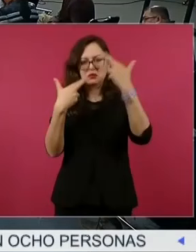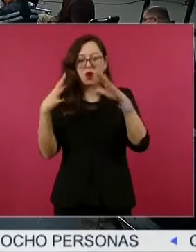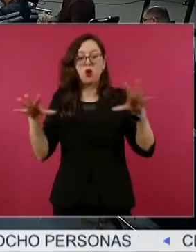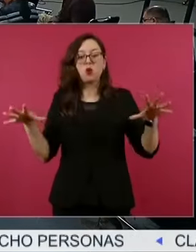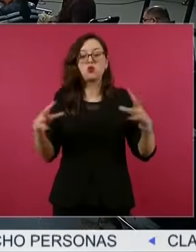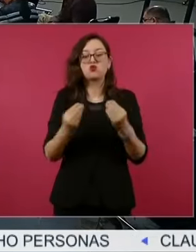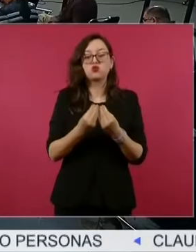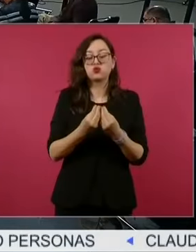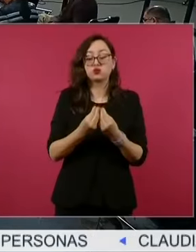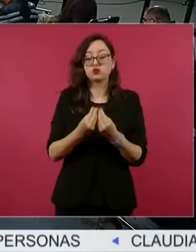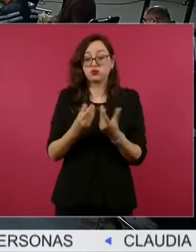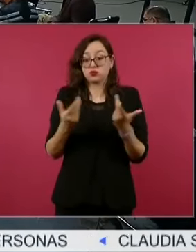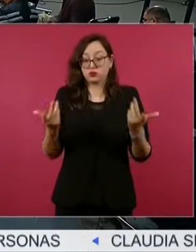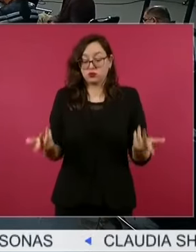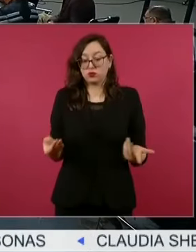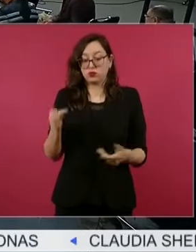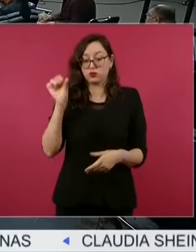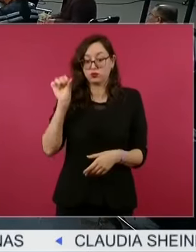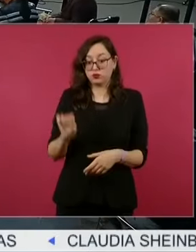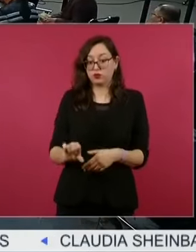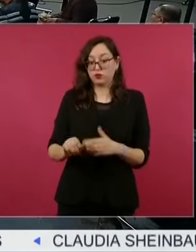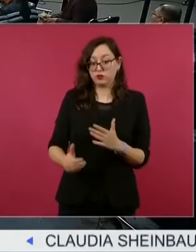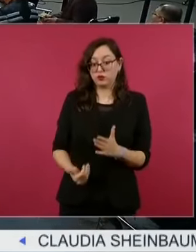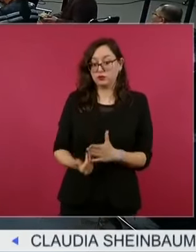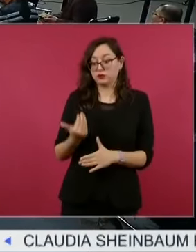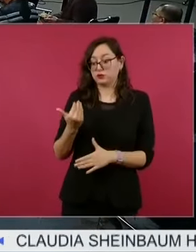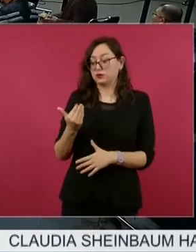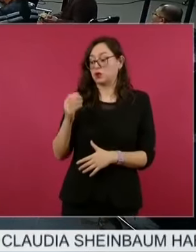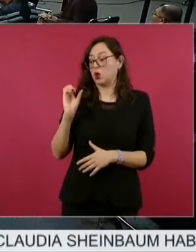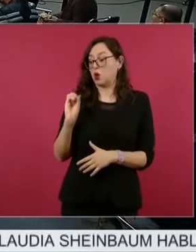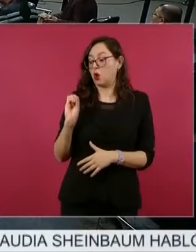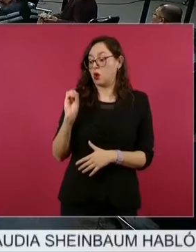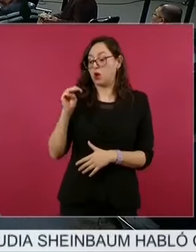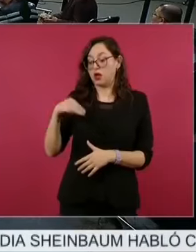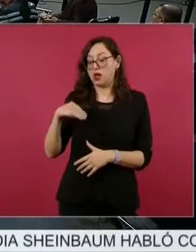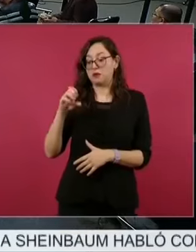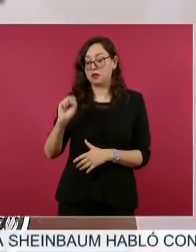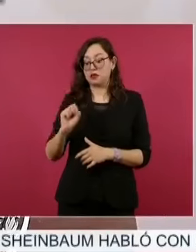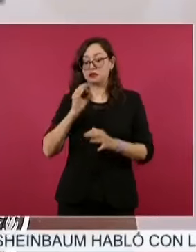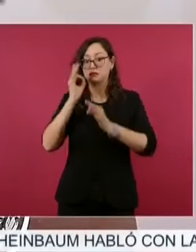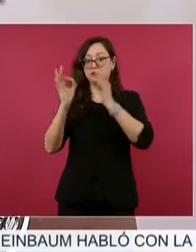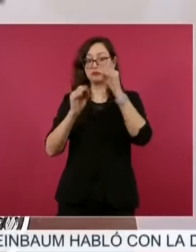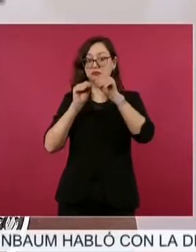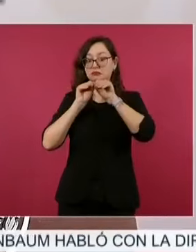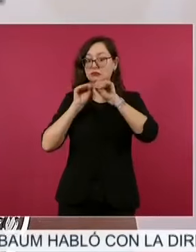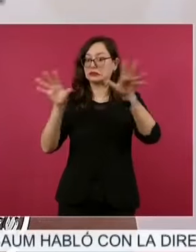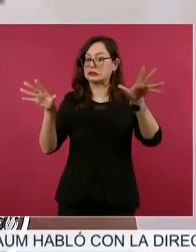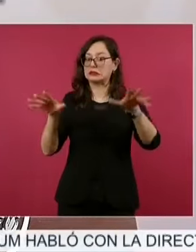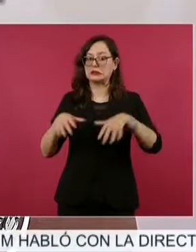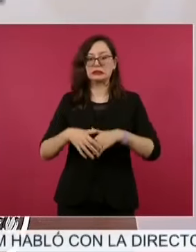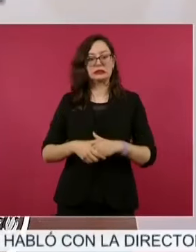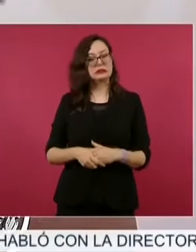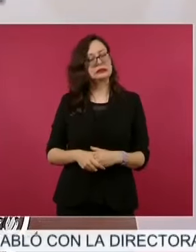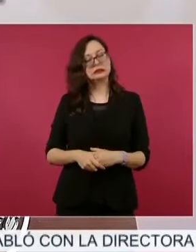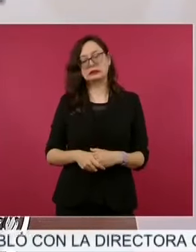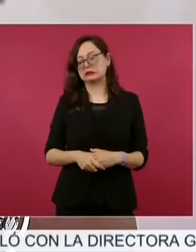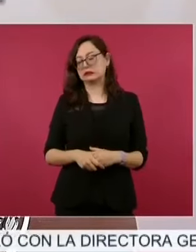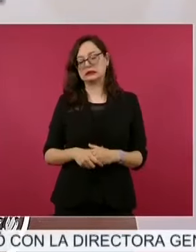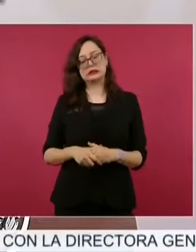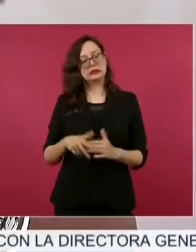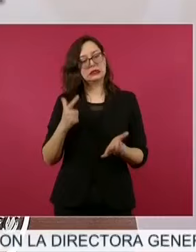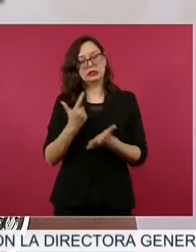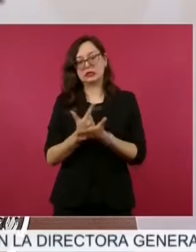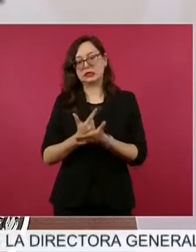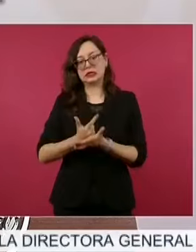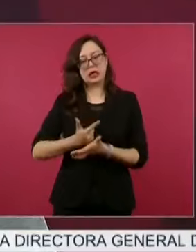el comunicado que hizo la Organización Mundial de la Salud es bastante malo, ya que de entrada habla de un